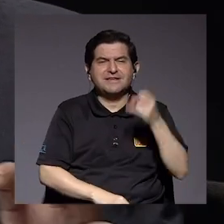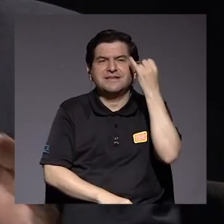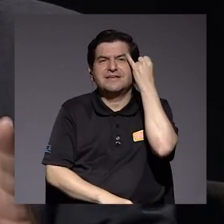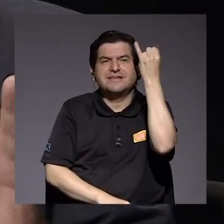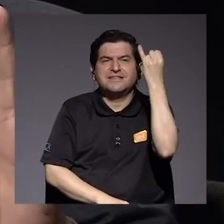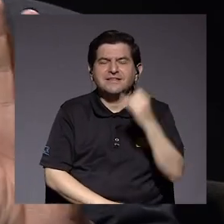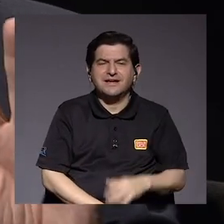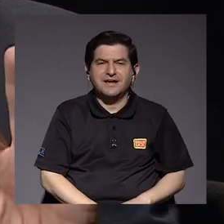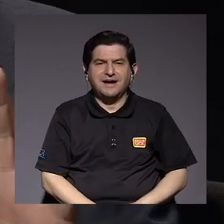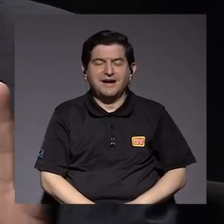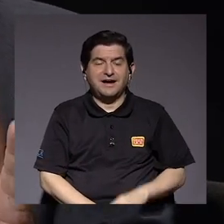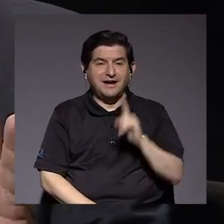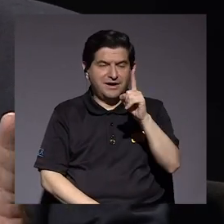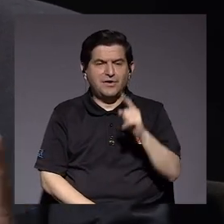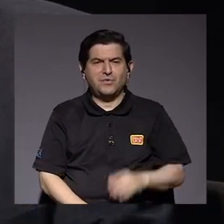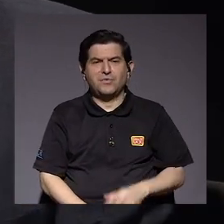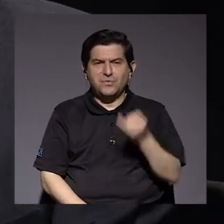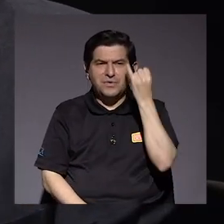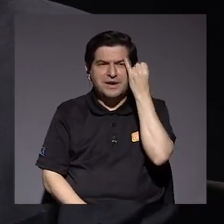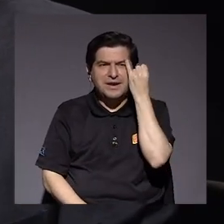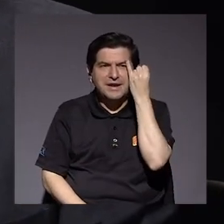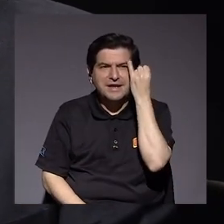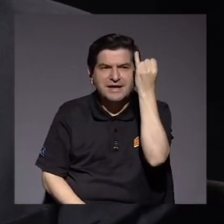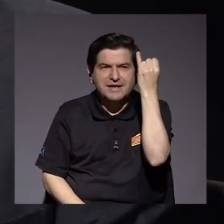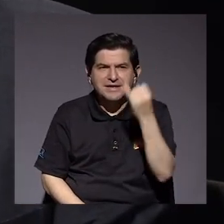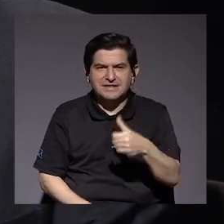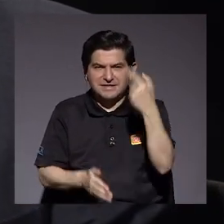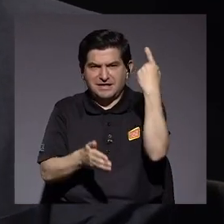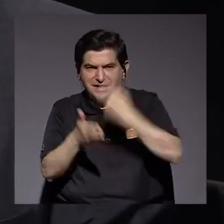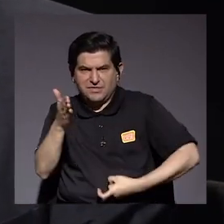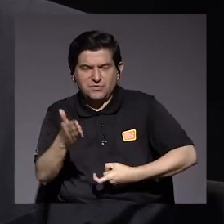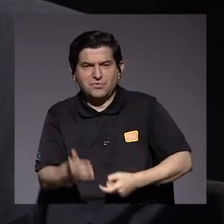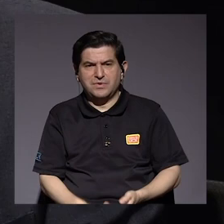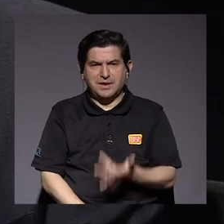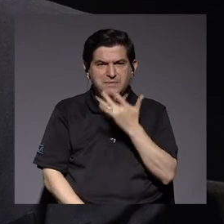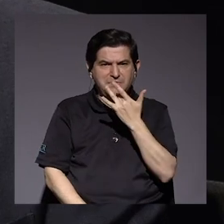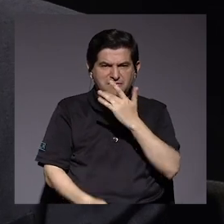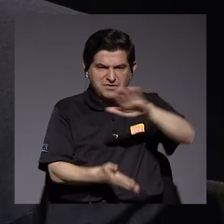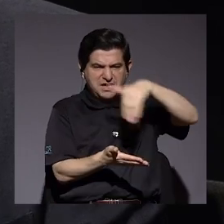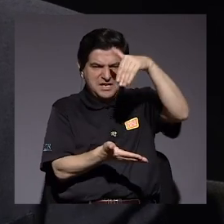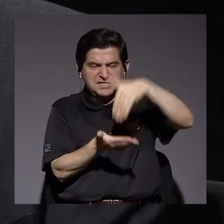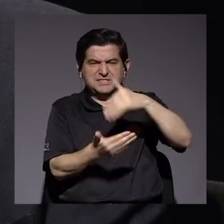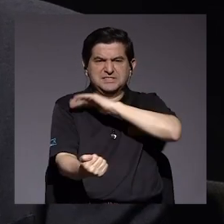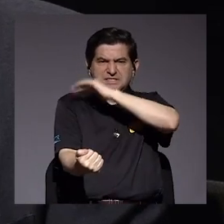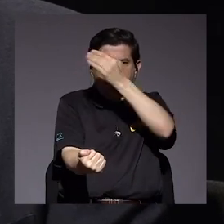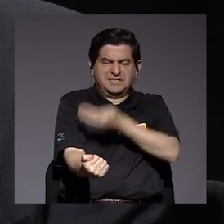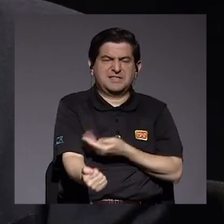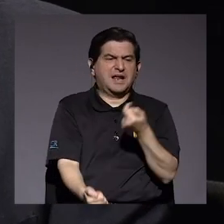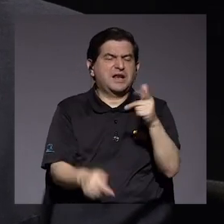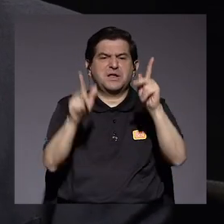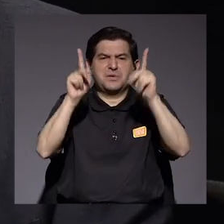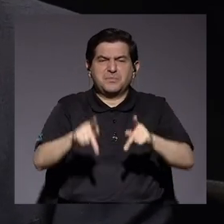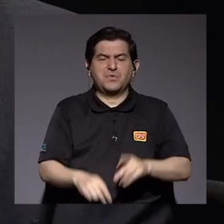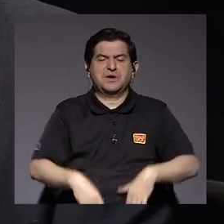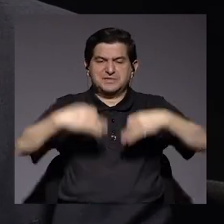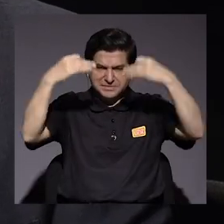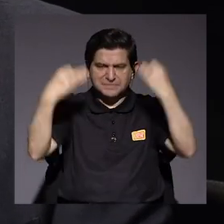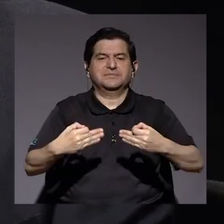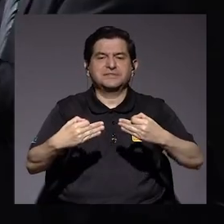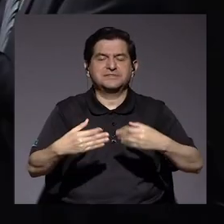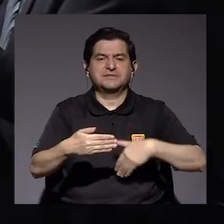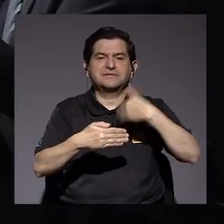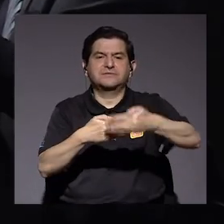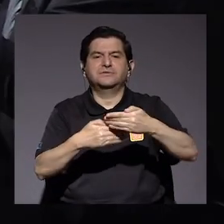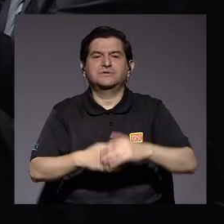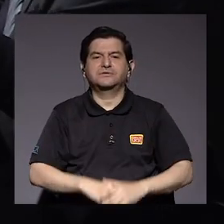una corriente era autoritario que prefiere centralizar el poder en pocas manos y tomar decisiones